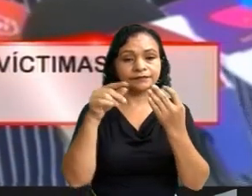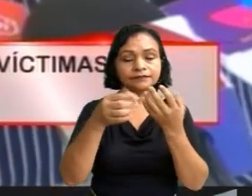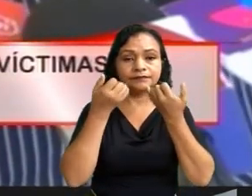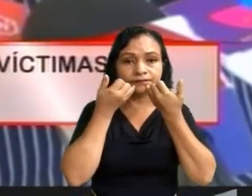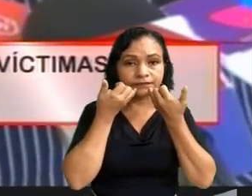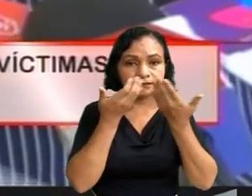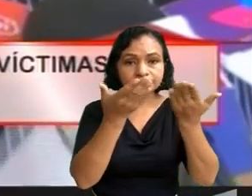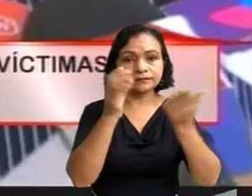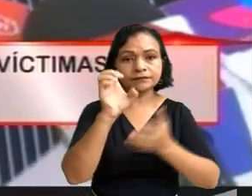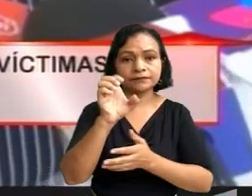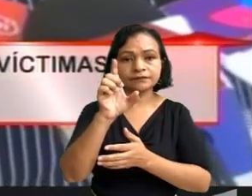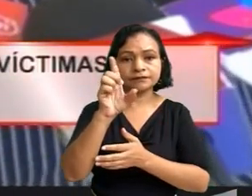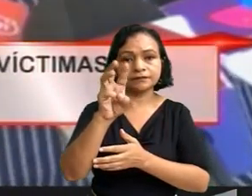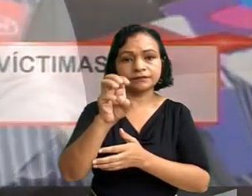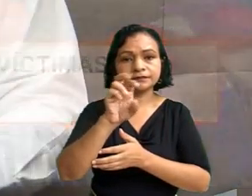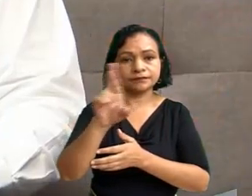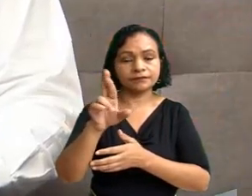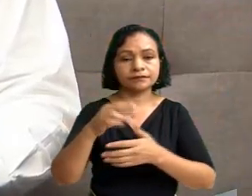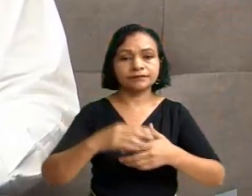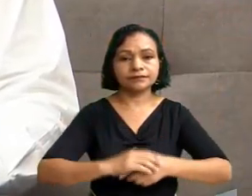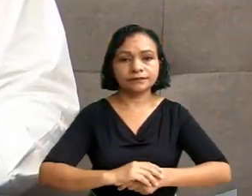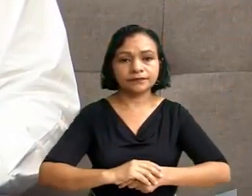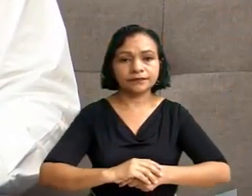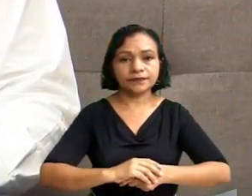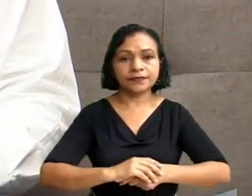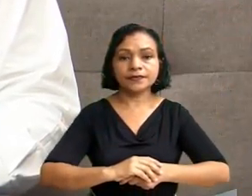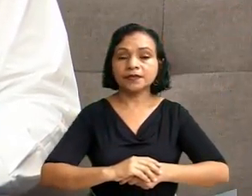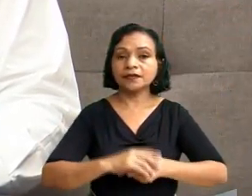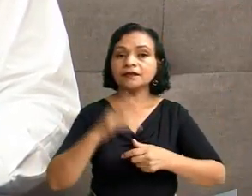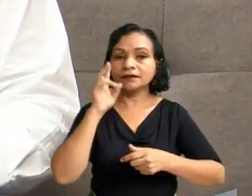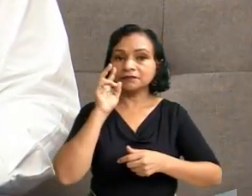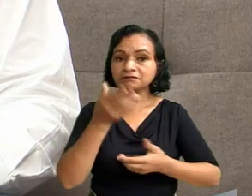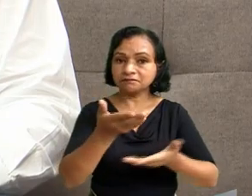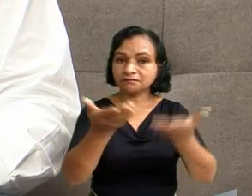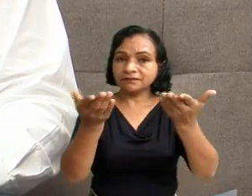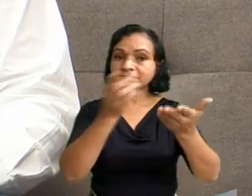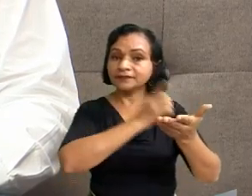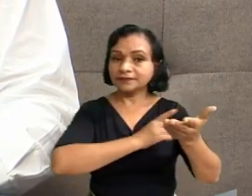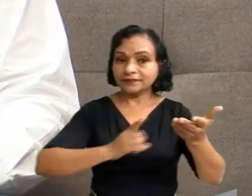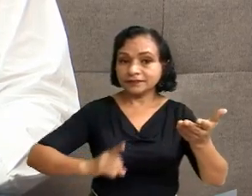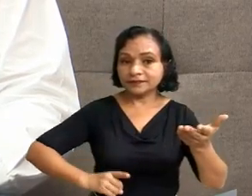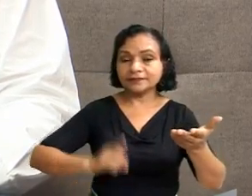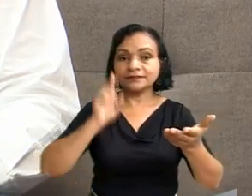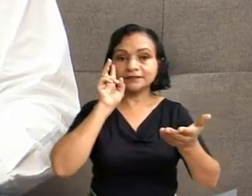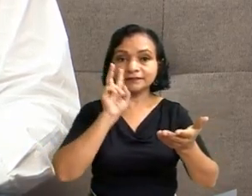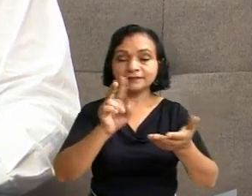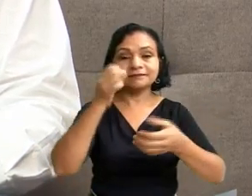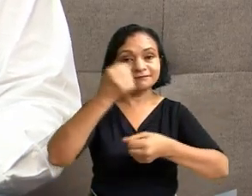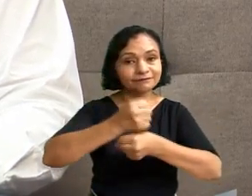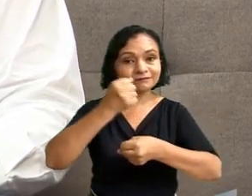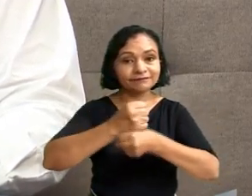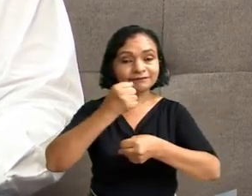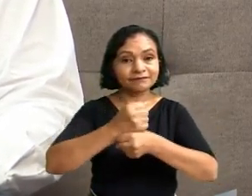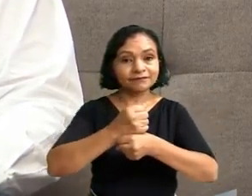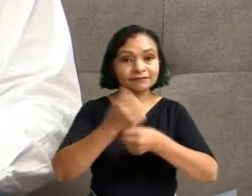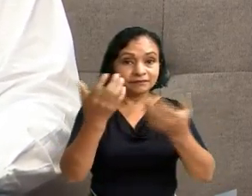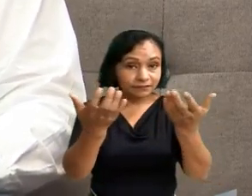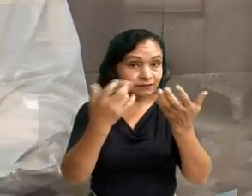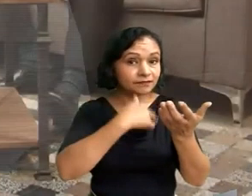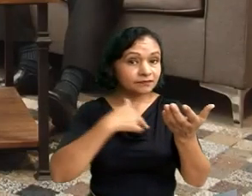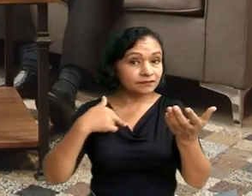les informo elmer marcia y está precisamente diputado en pantalla ese trabajar el suelo que estamos